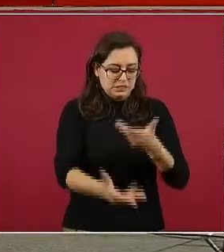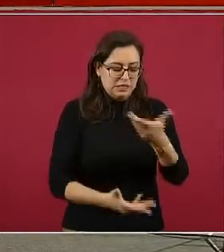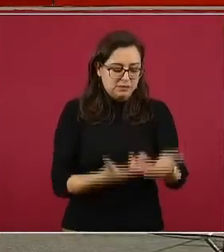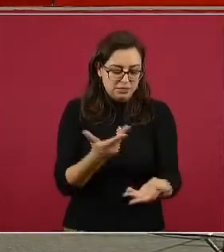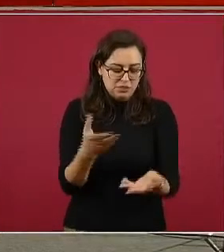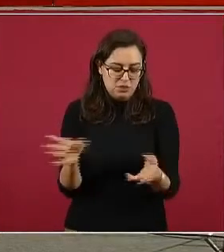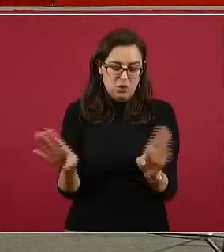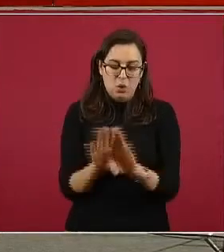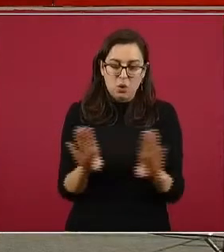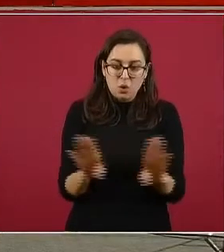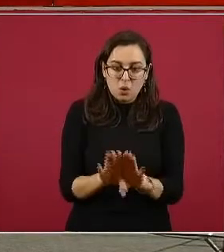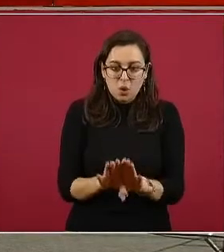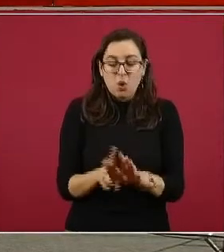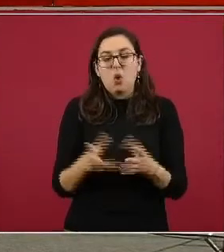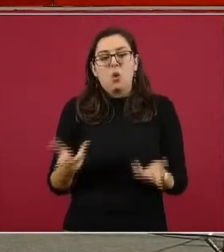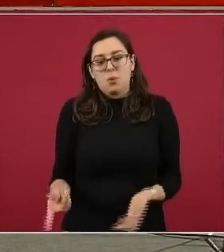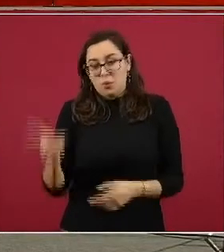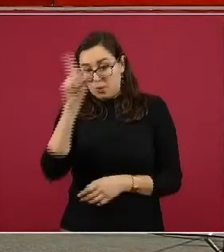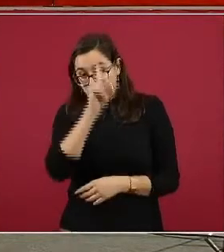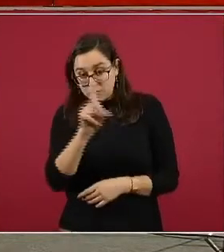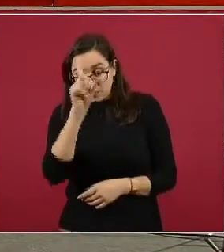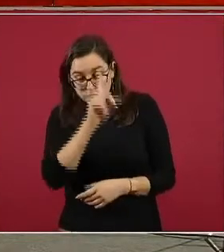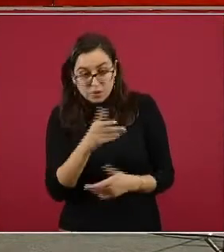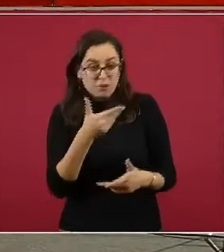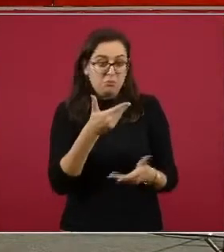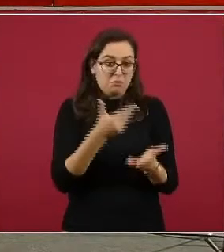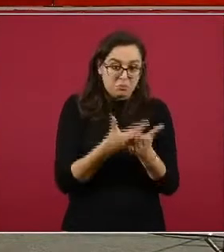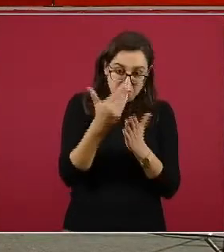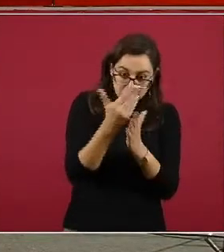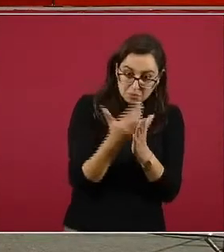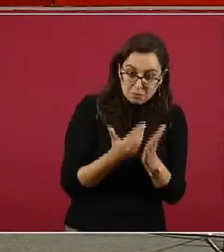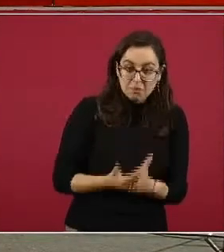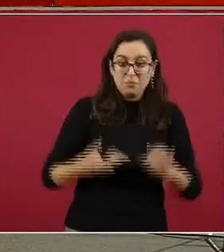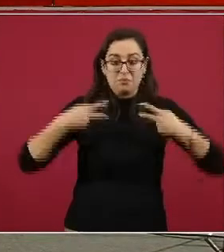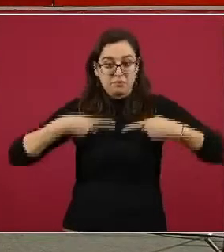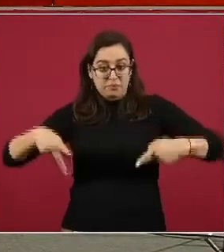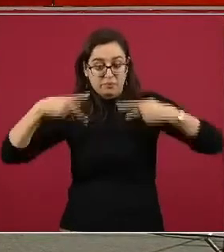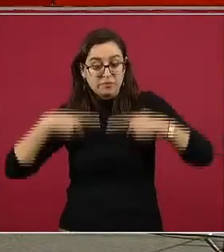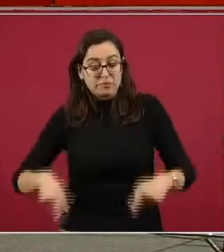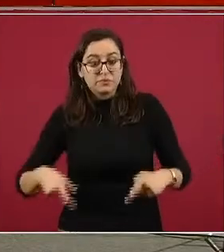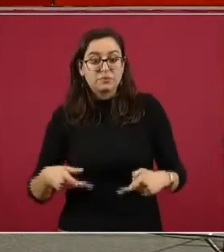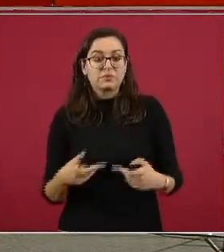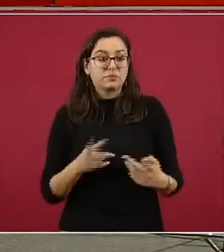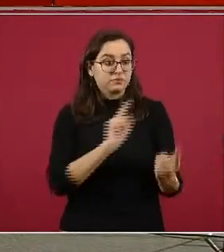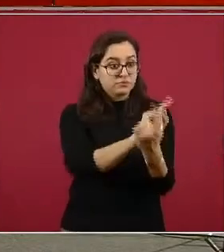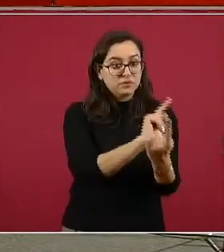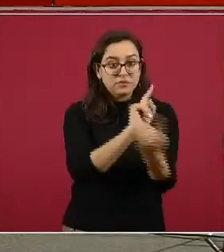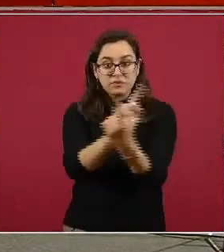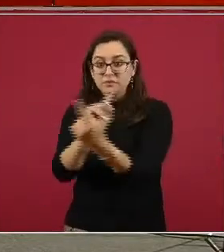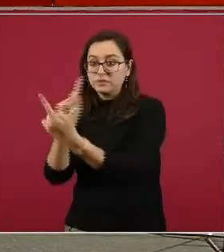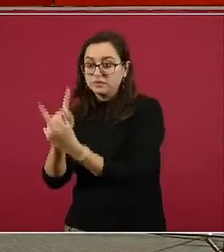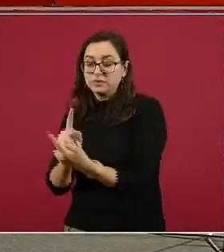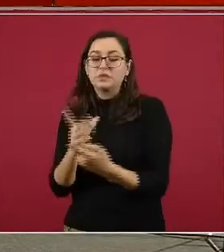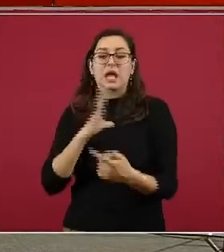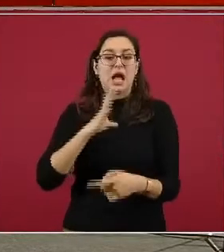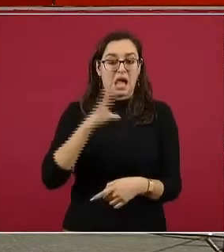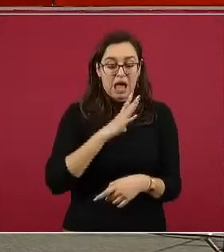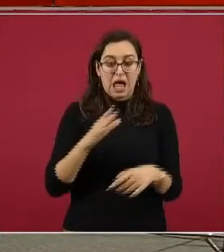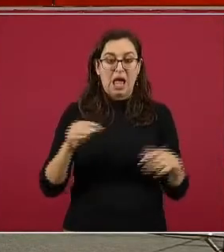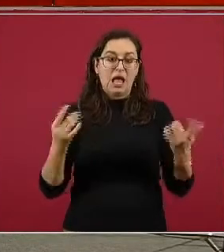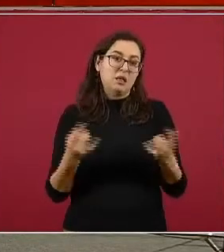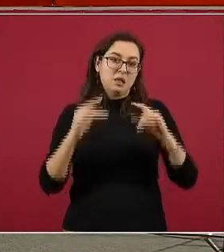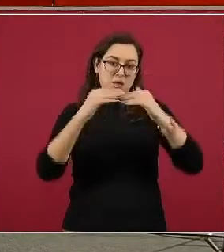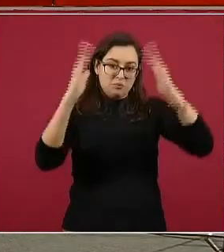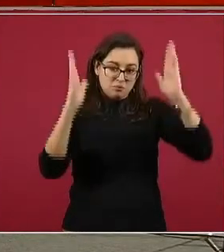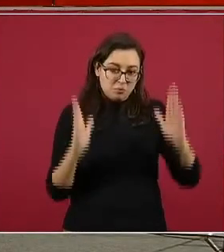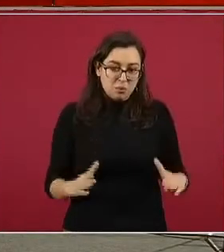un tamizaje, un estudio epidemiológico, una orientación médica a las personas, a través de los kioscos, los macroquioscos que transitan